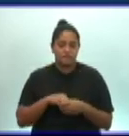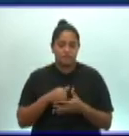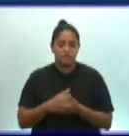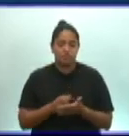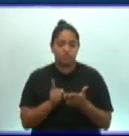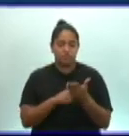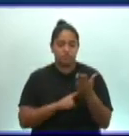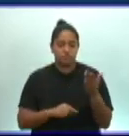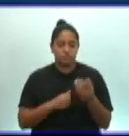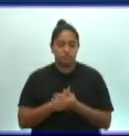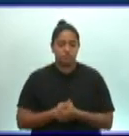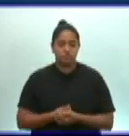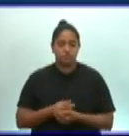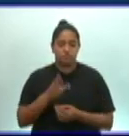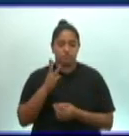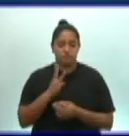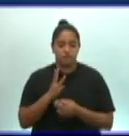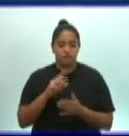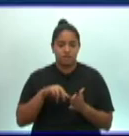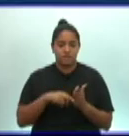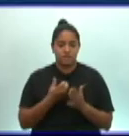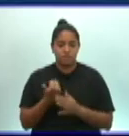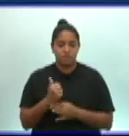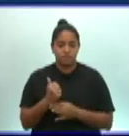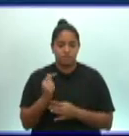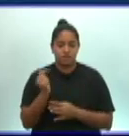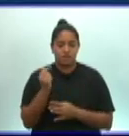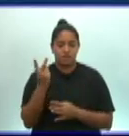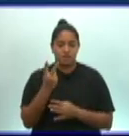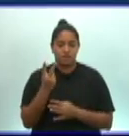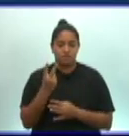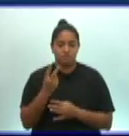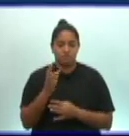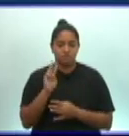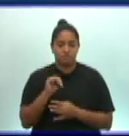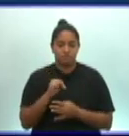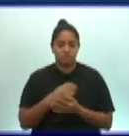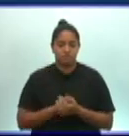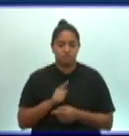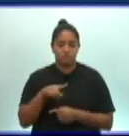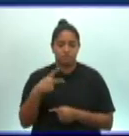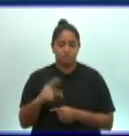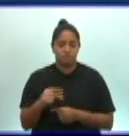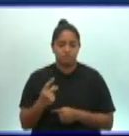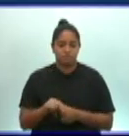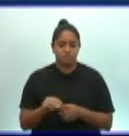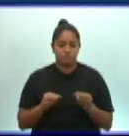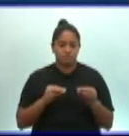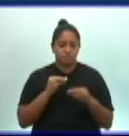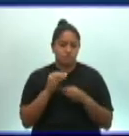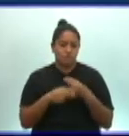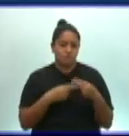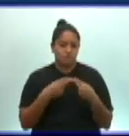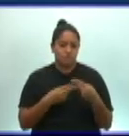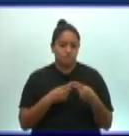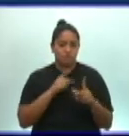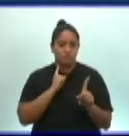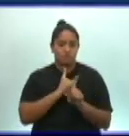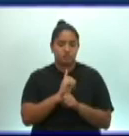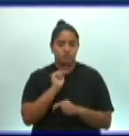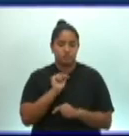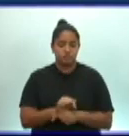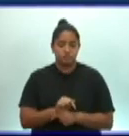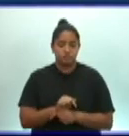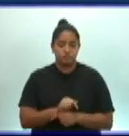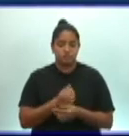3 por 10 a la menos 2 metros. Bueno, entonces con este ejercicio que hemos modelado para el encuentro de hoy, estamos